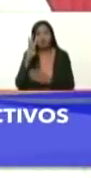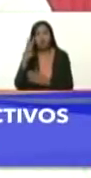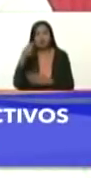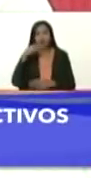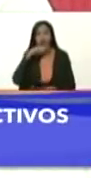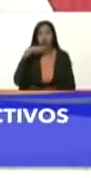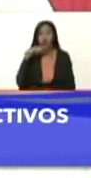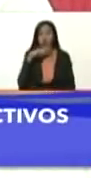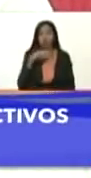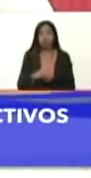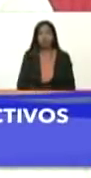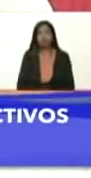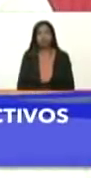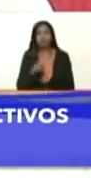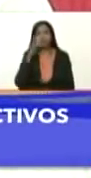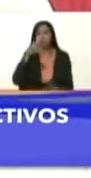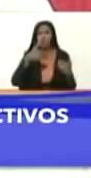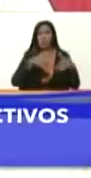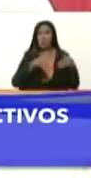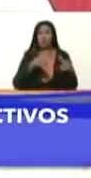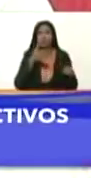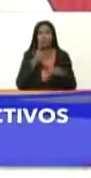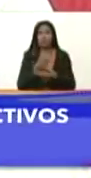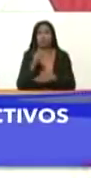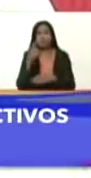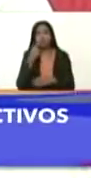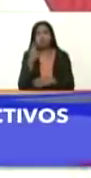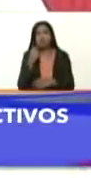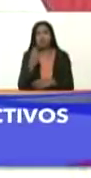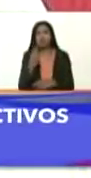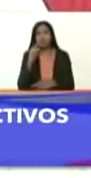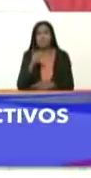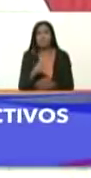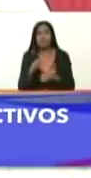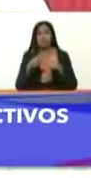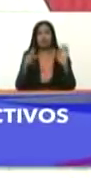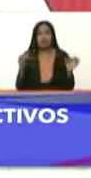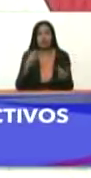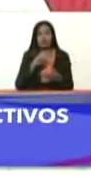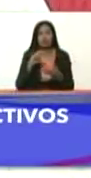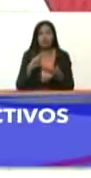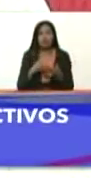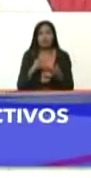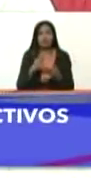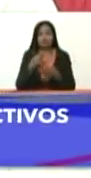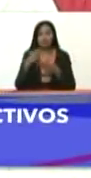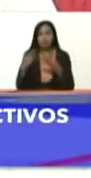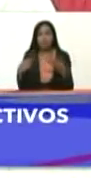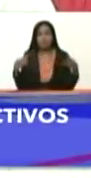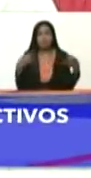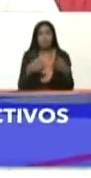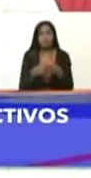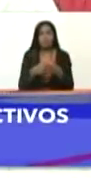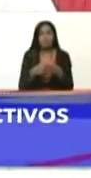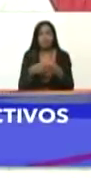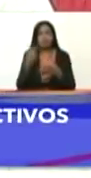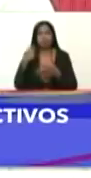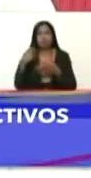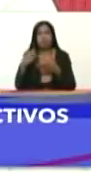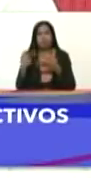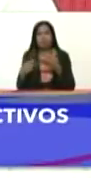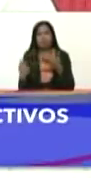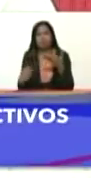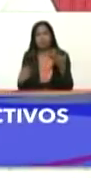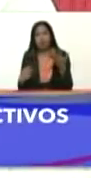octubre allá en Guayana. Usted lo ha dicho, la cadena Hierro Acero, los trabajadores de la cadena Hierro Acero, de la cadena de